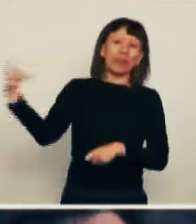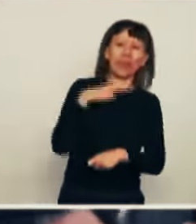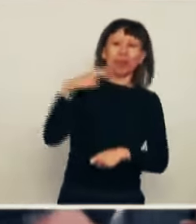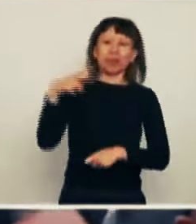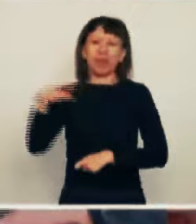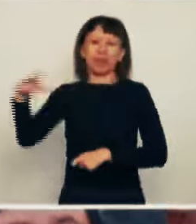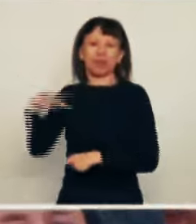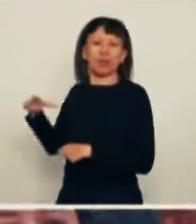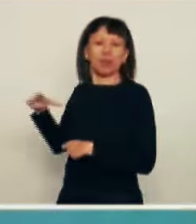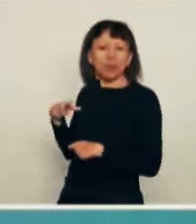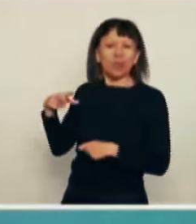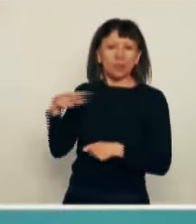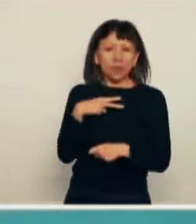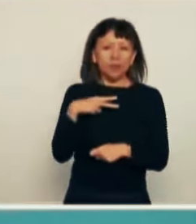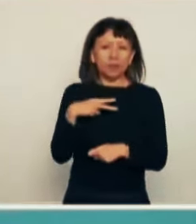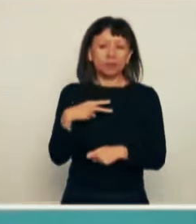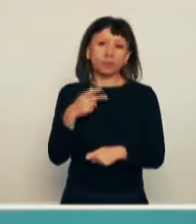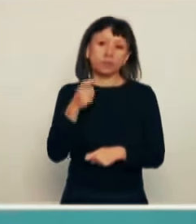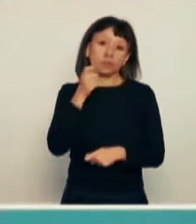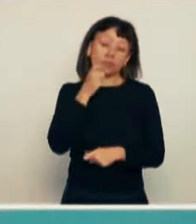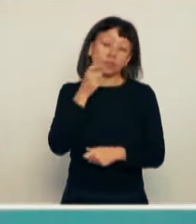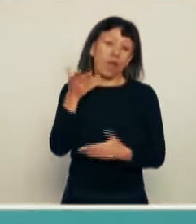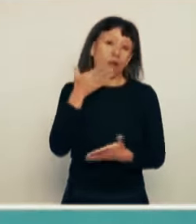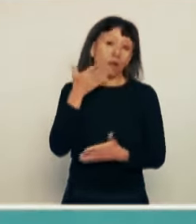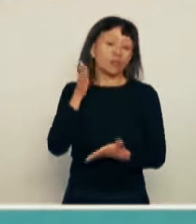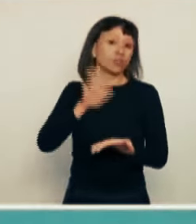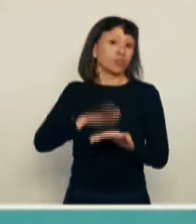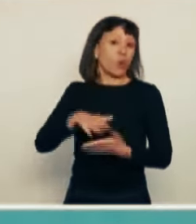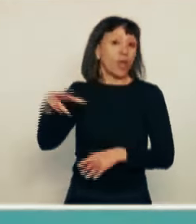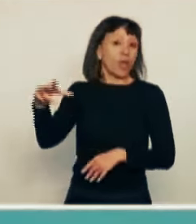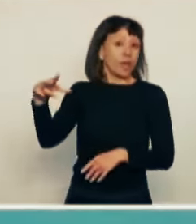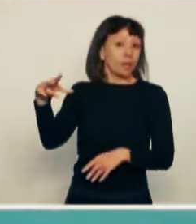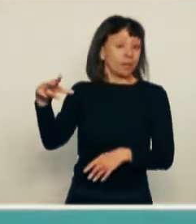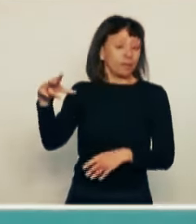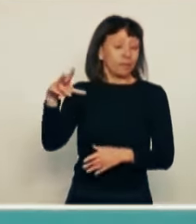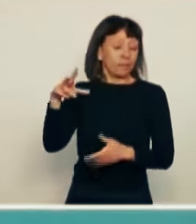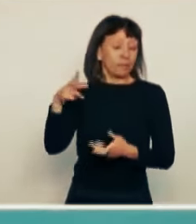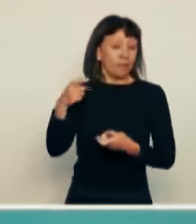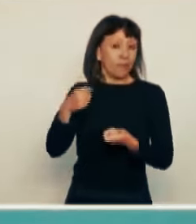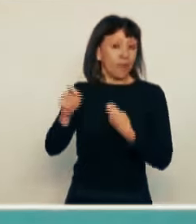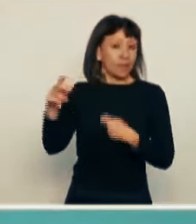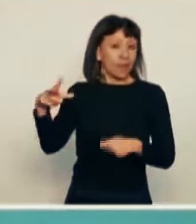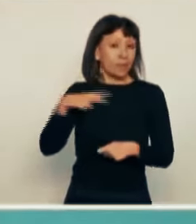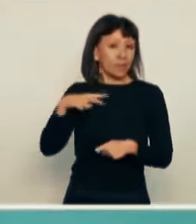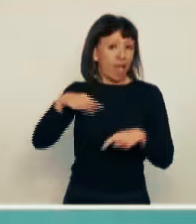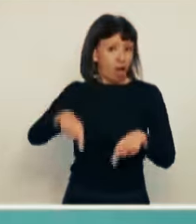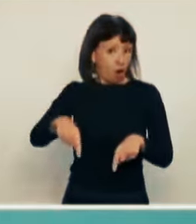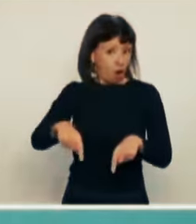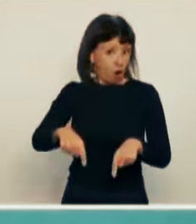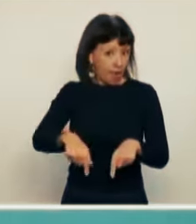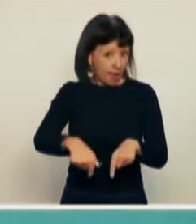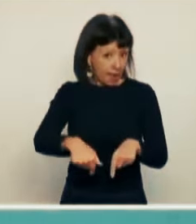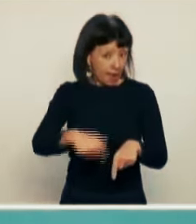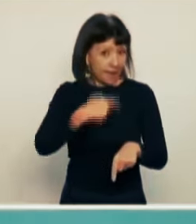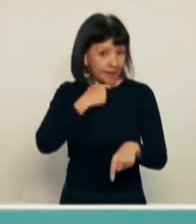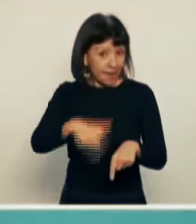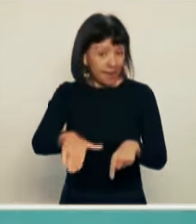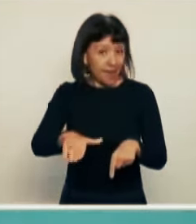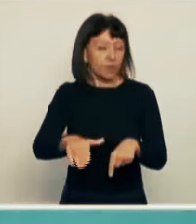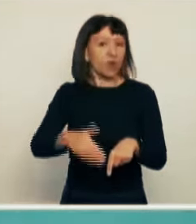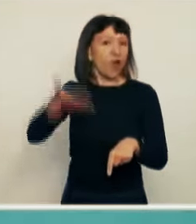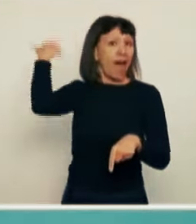hablar de estas privatizaciones medias que llevan ahora. En aquel momento se